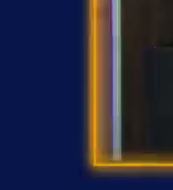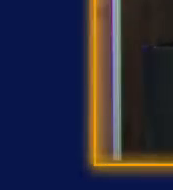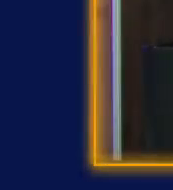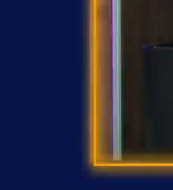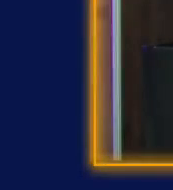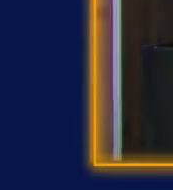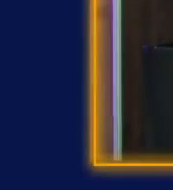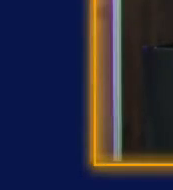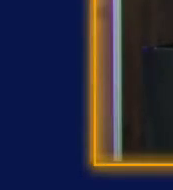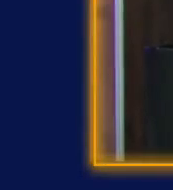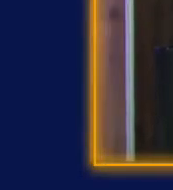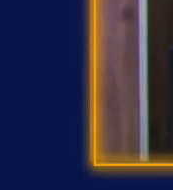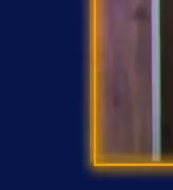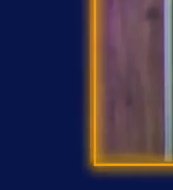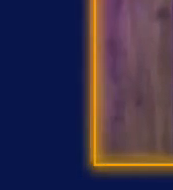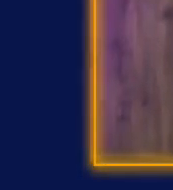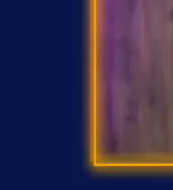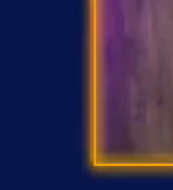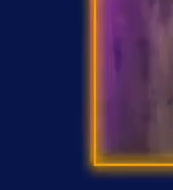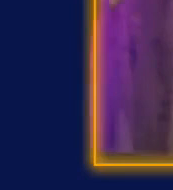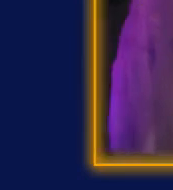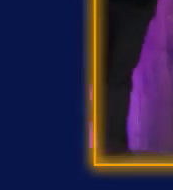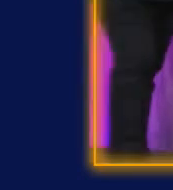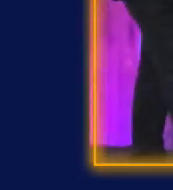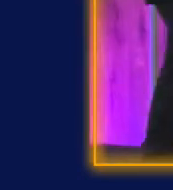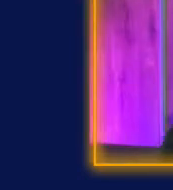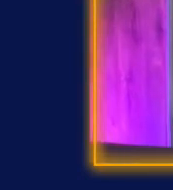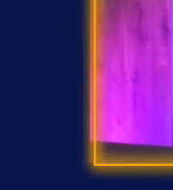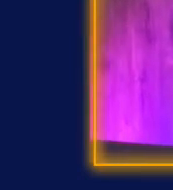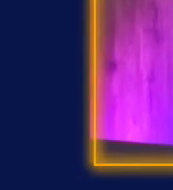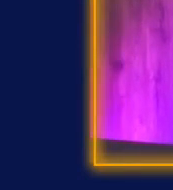por favor acale una bienvenida pleas